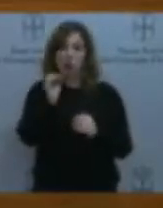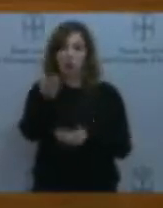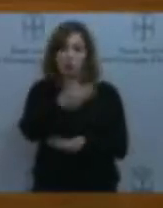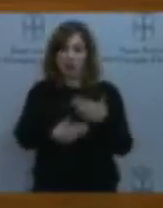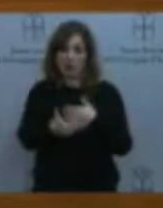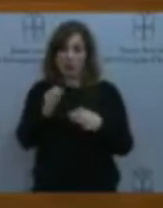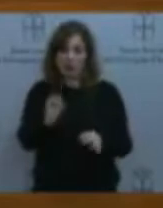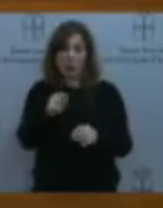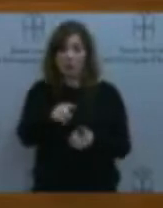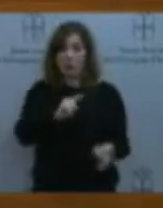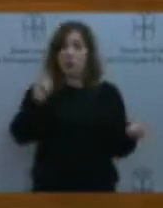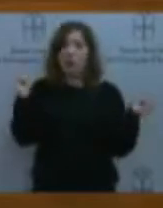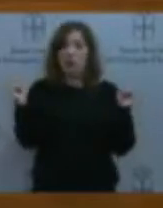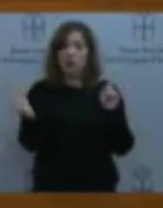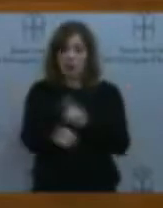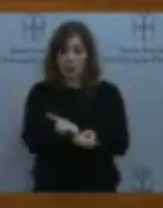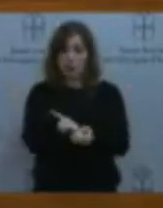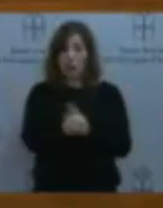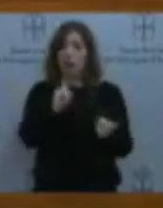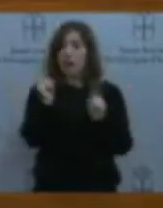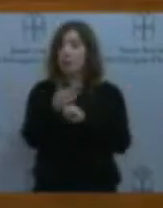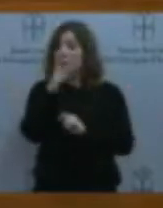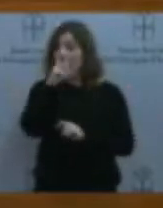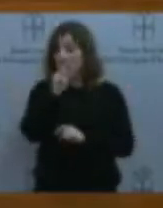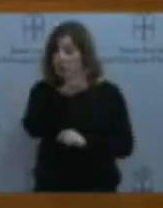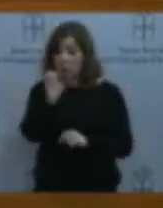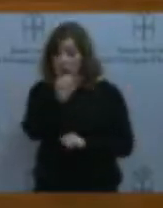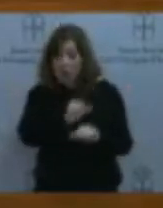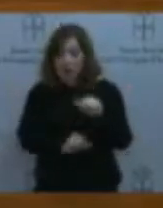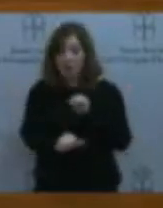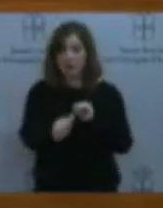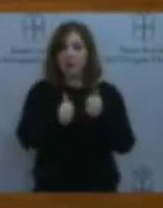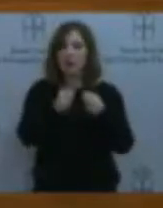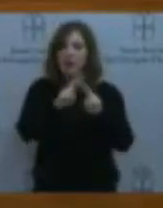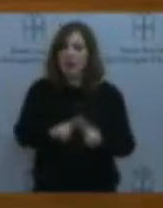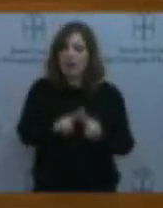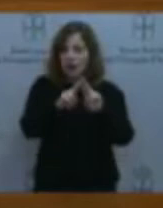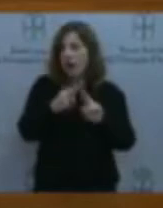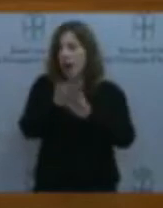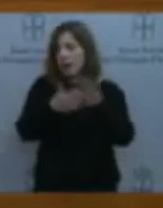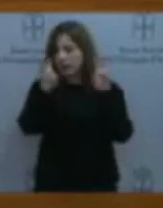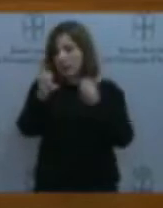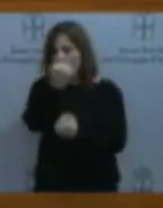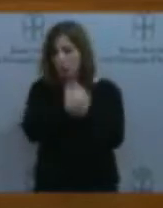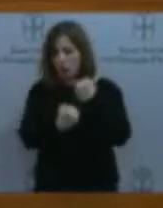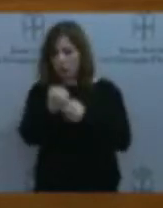eso cambió. Y cambió porque a partir de los años 50 es cuando se empieza a analizar en términos económicos la fiscalidad,